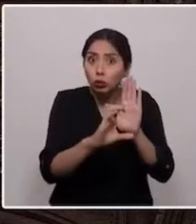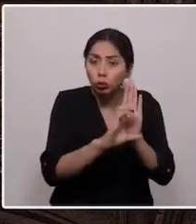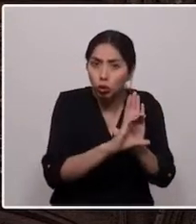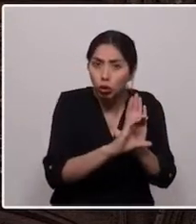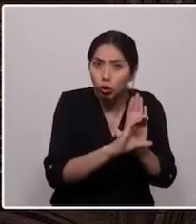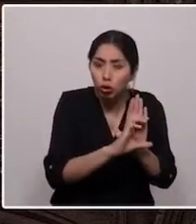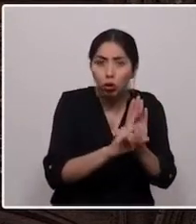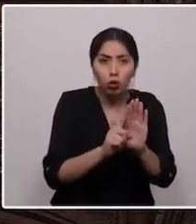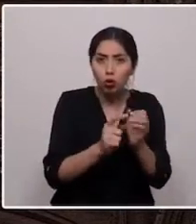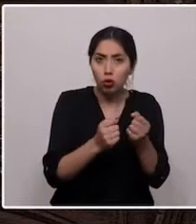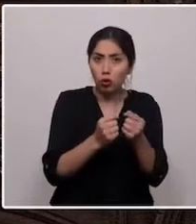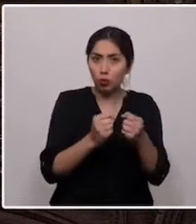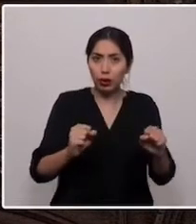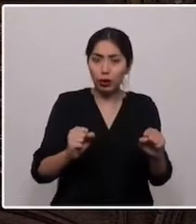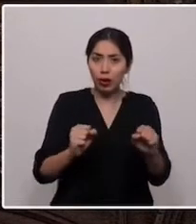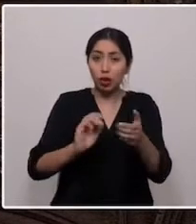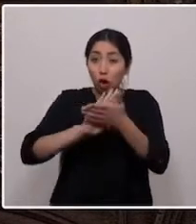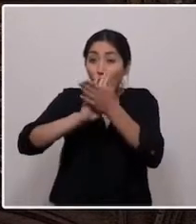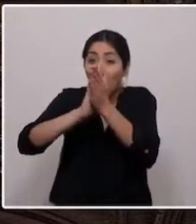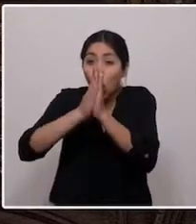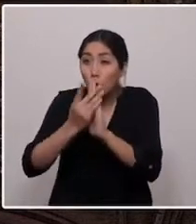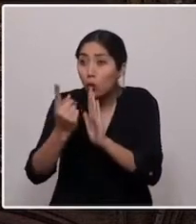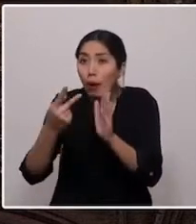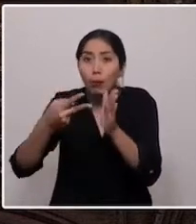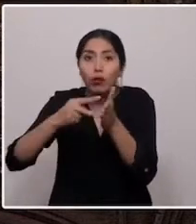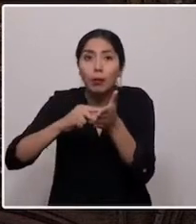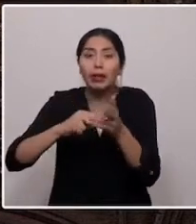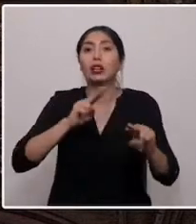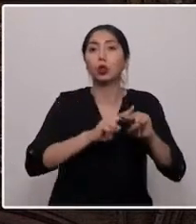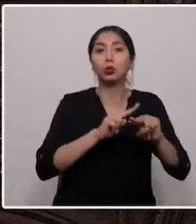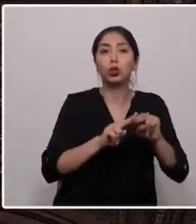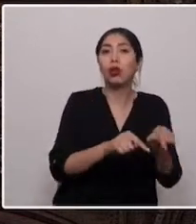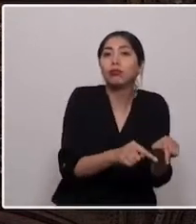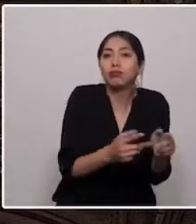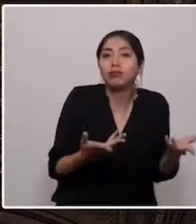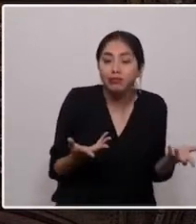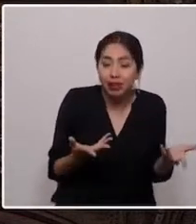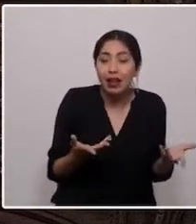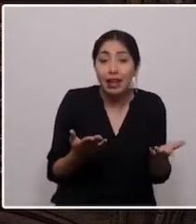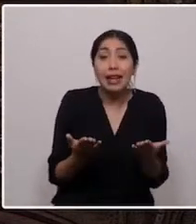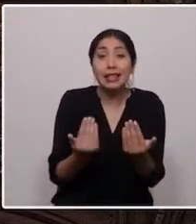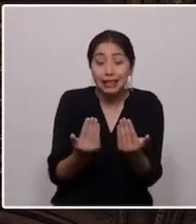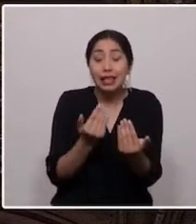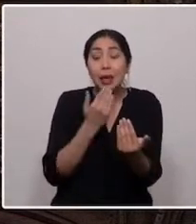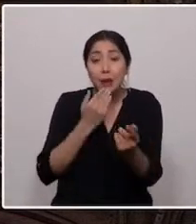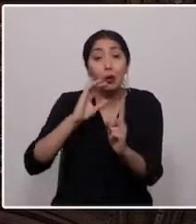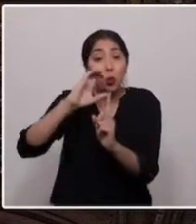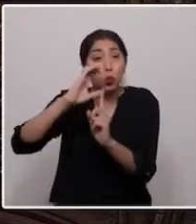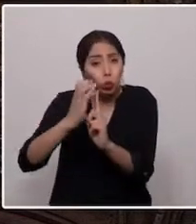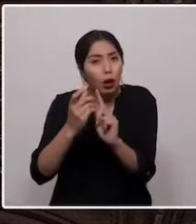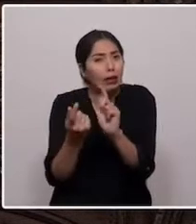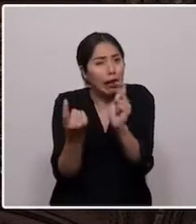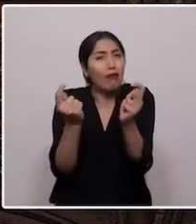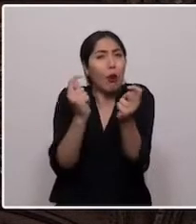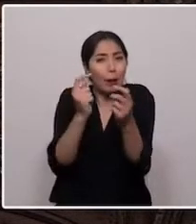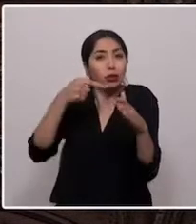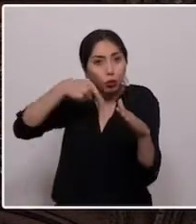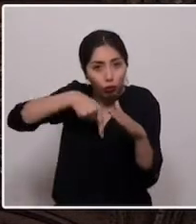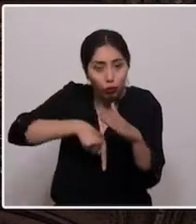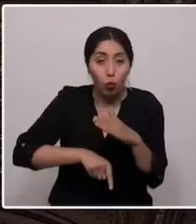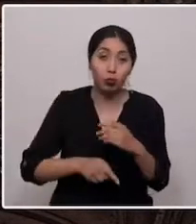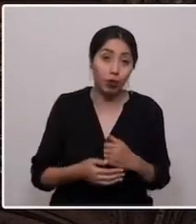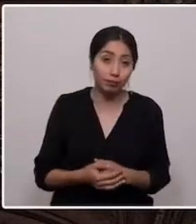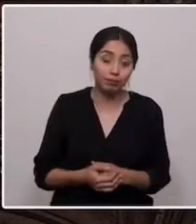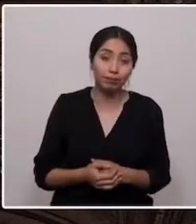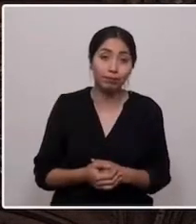sí sola toda una problemática que requiere también una transformación cultural mucho más profunda.